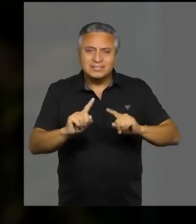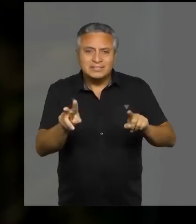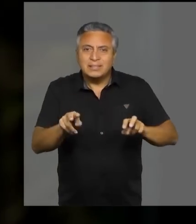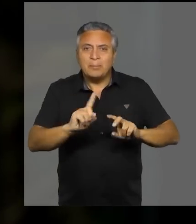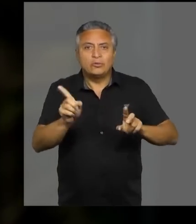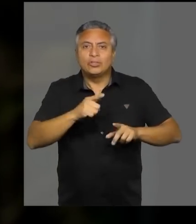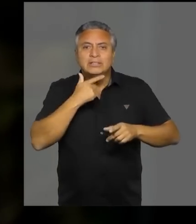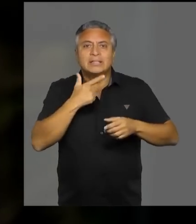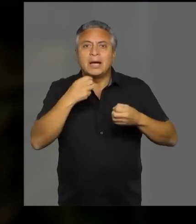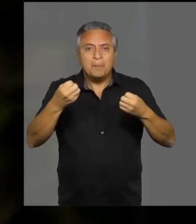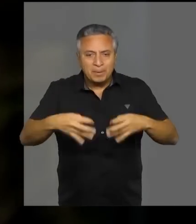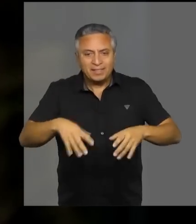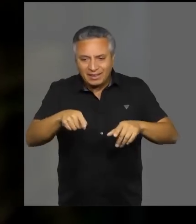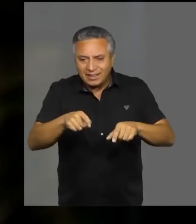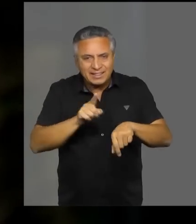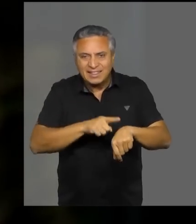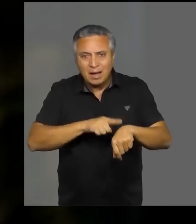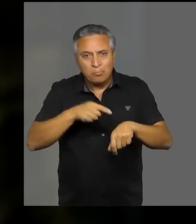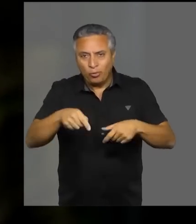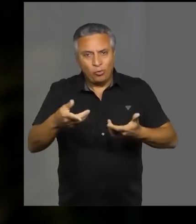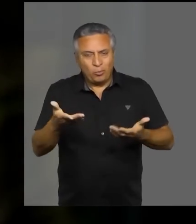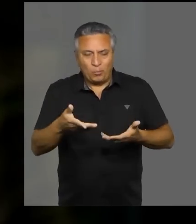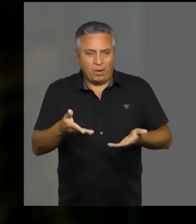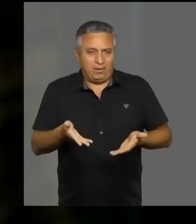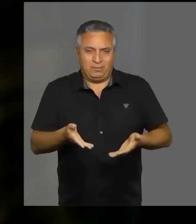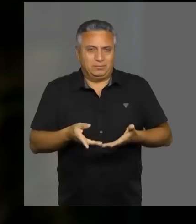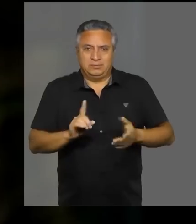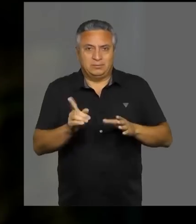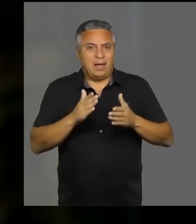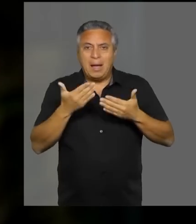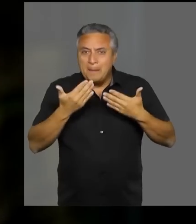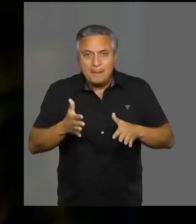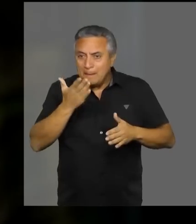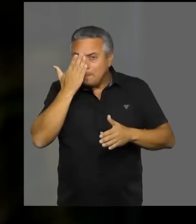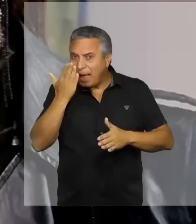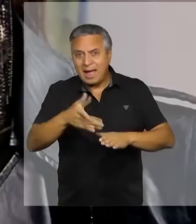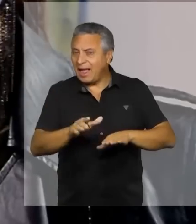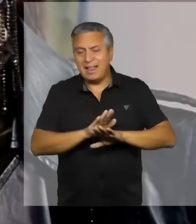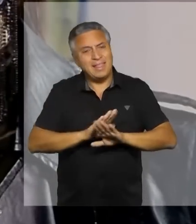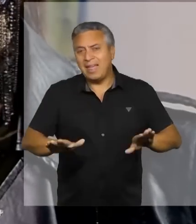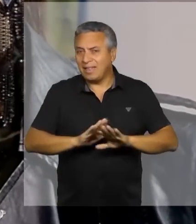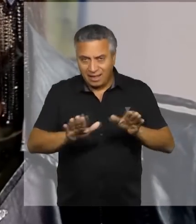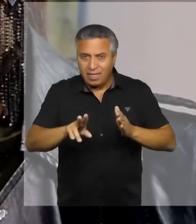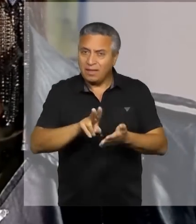perder tiempo con una tontera así, de verdad. No, no pasó nada malo, en serio.